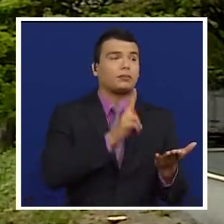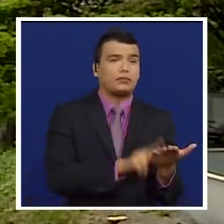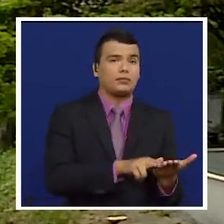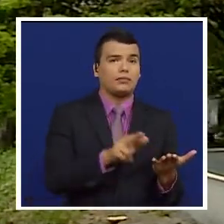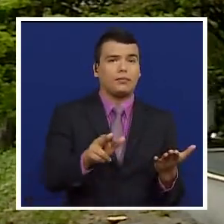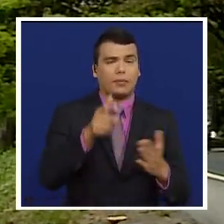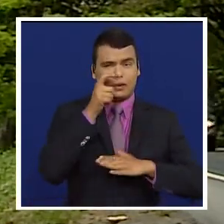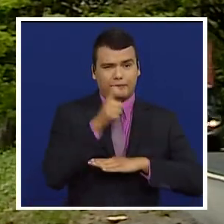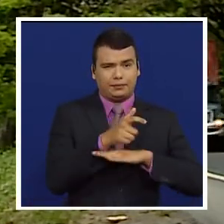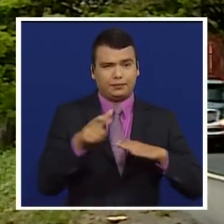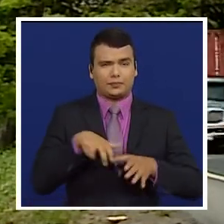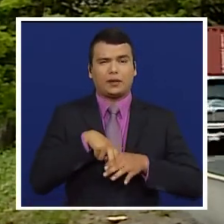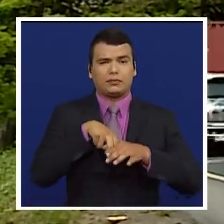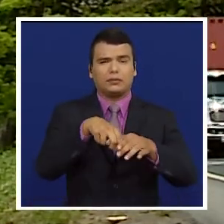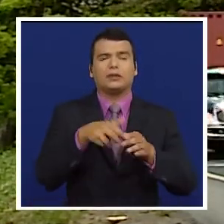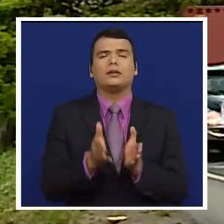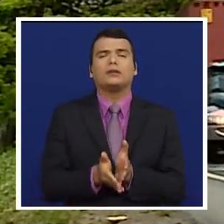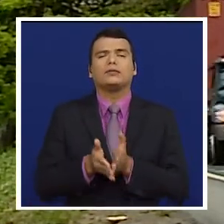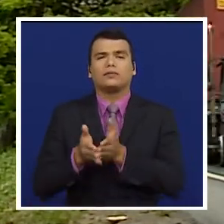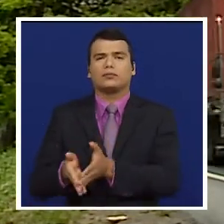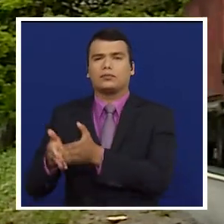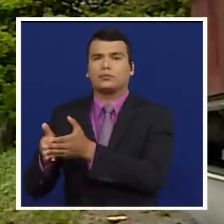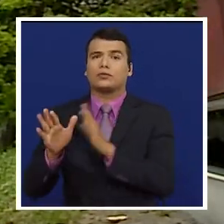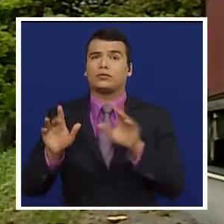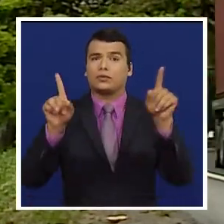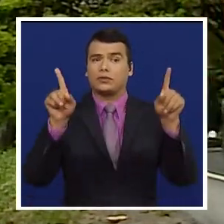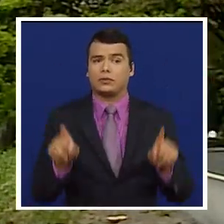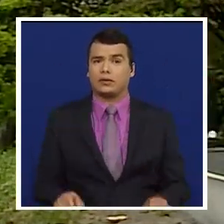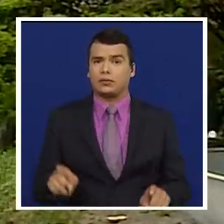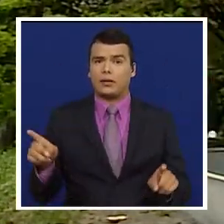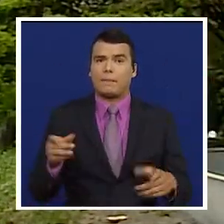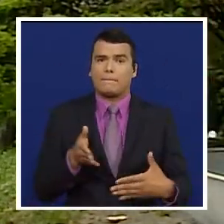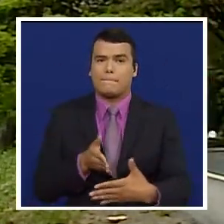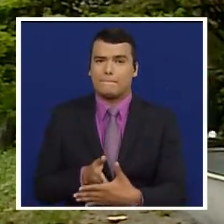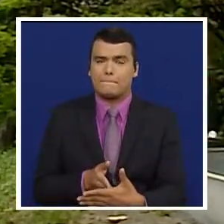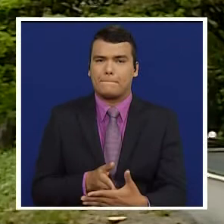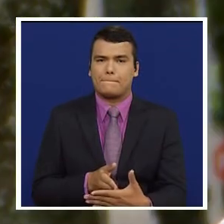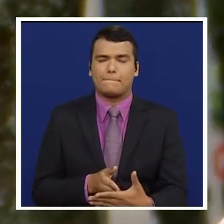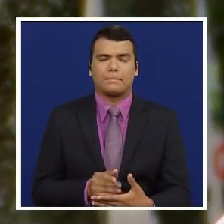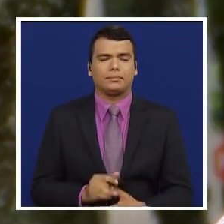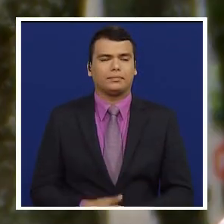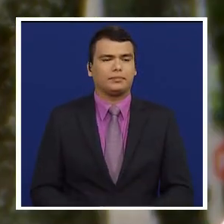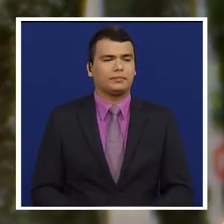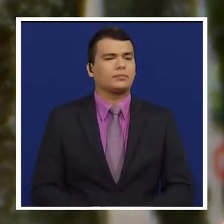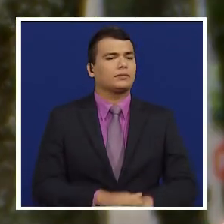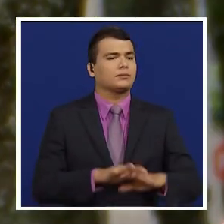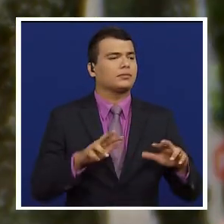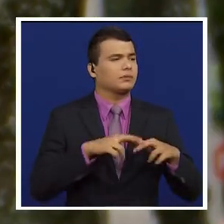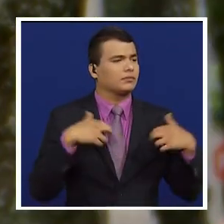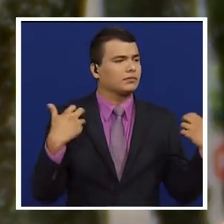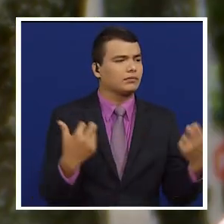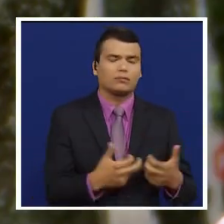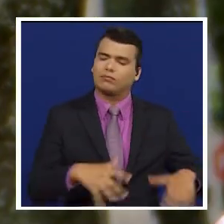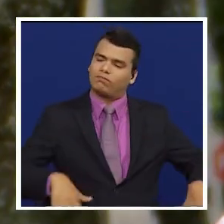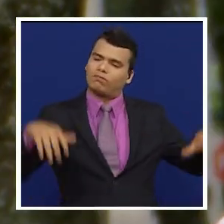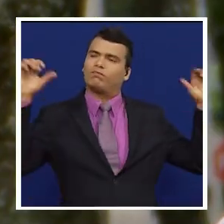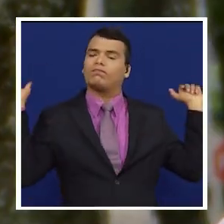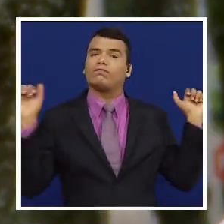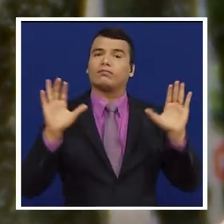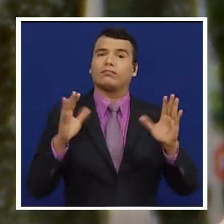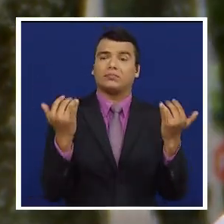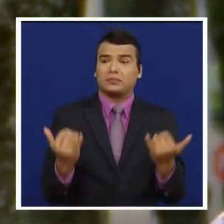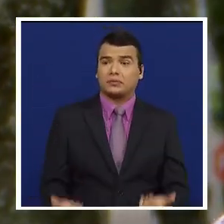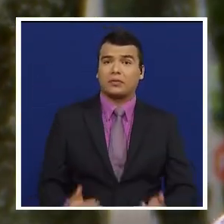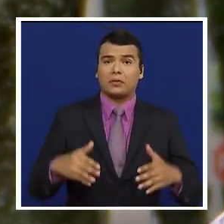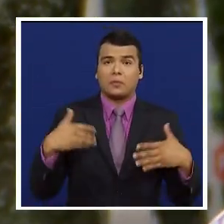por la Superintendencia de Puertos y Transportes, el tema parece estancado. Pues digamos que se han levantado de la mesa sin llegar a un acuerdo, esperemos a ver qué pasa en el día